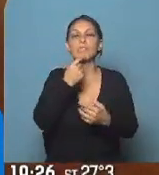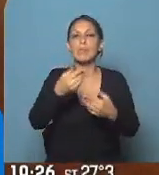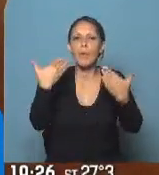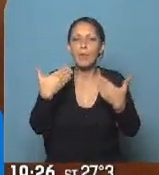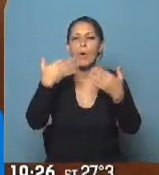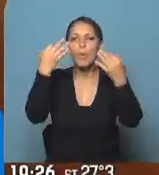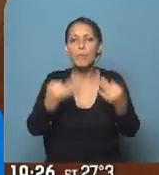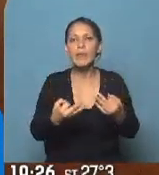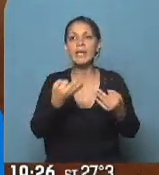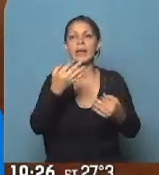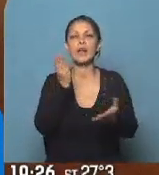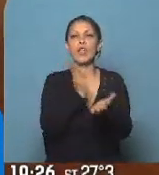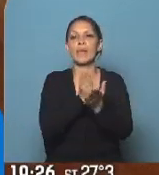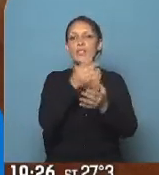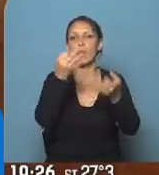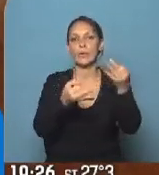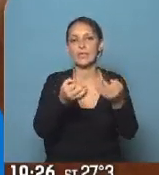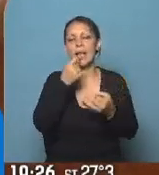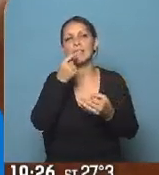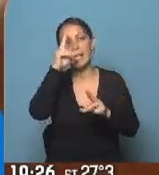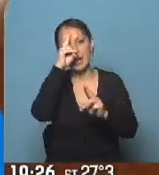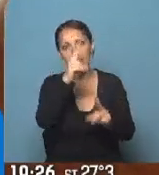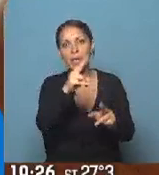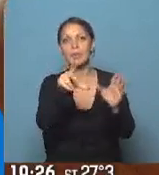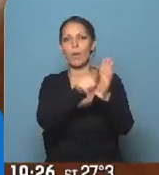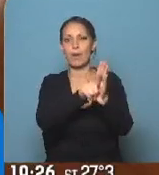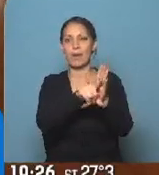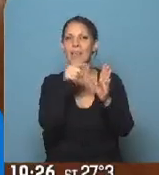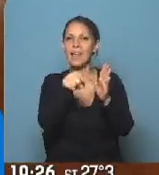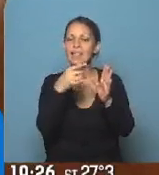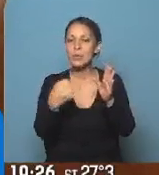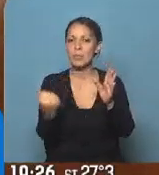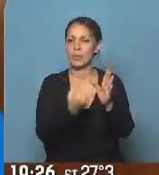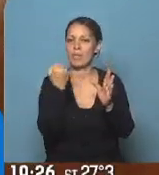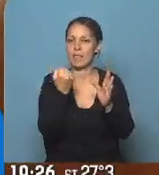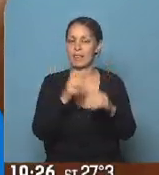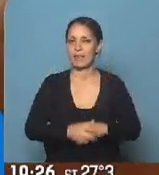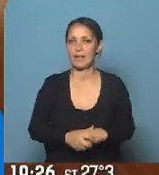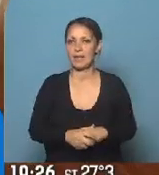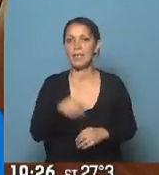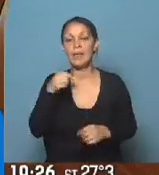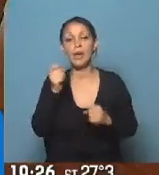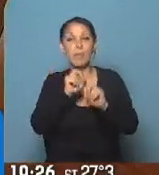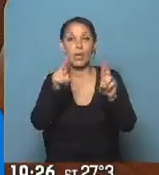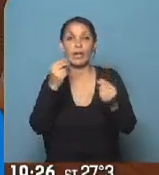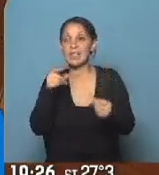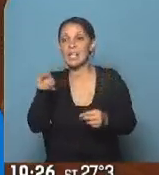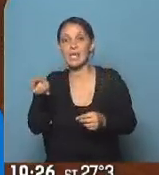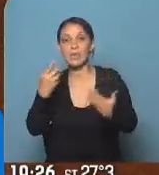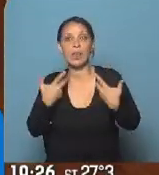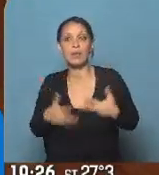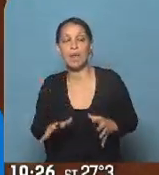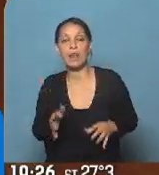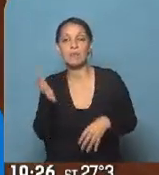hay república, si hay apego por la ley. Y a mí me preocupa esto que se naturaliza, incluso en la crónica diaria,